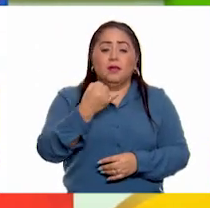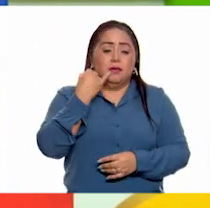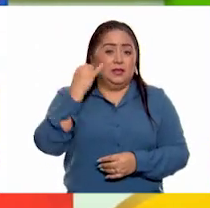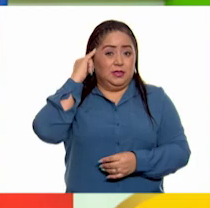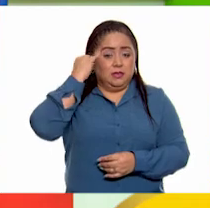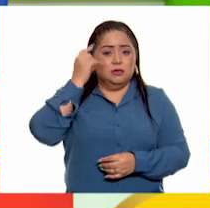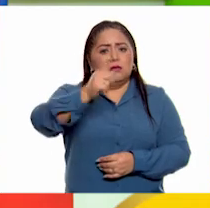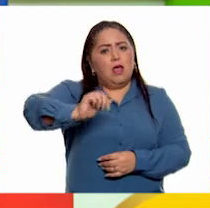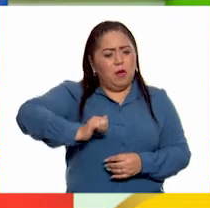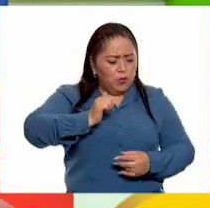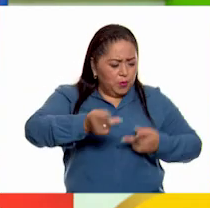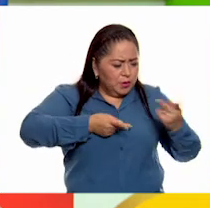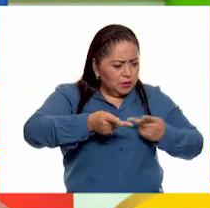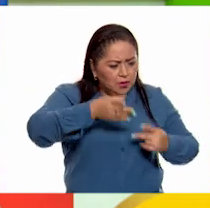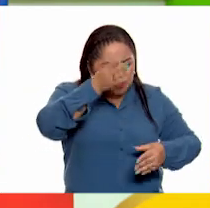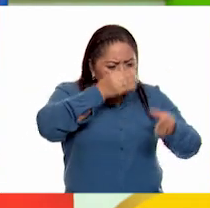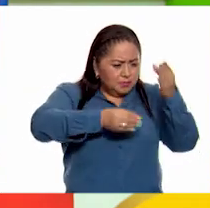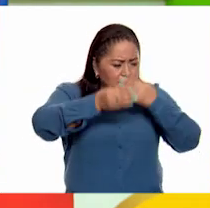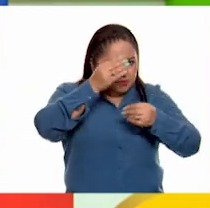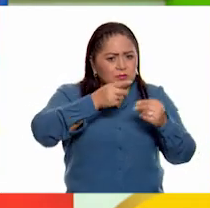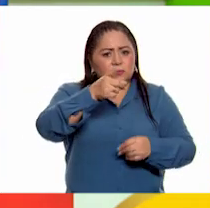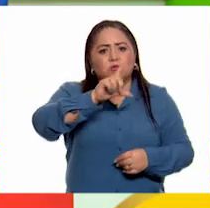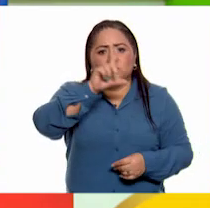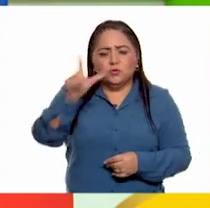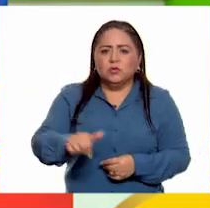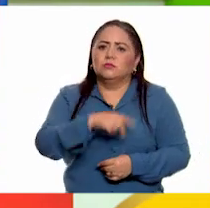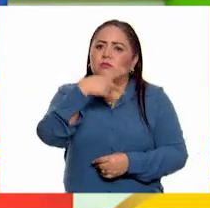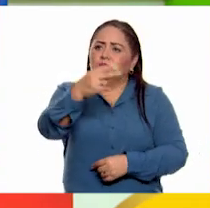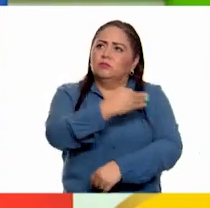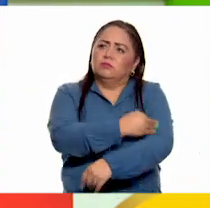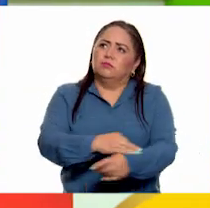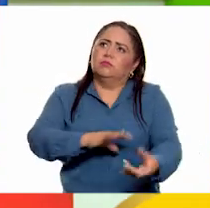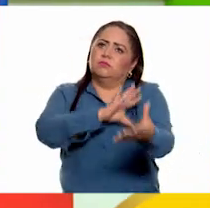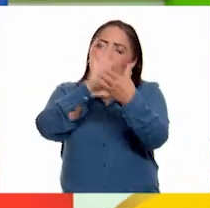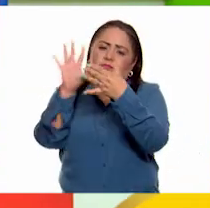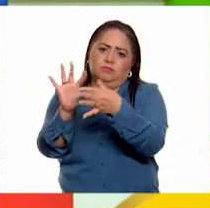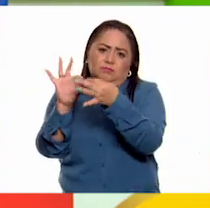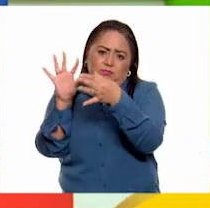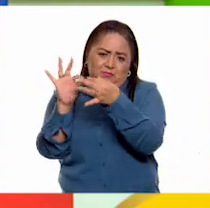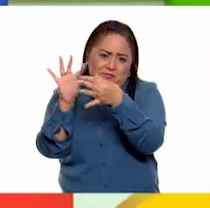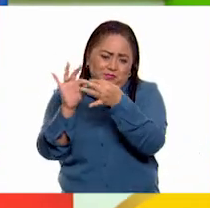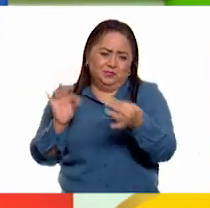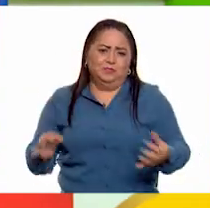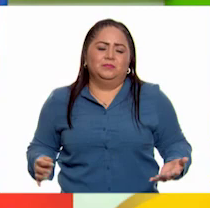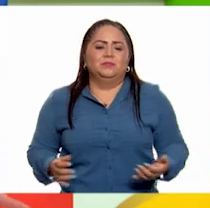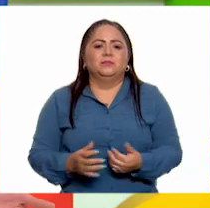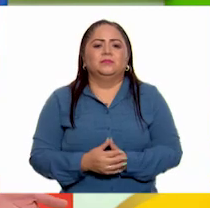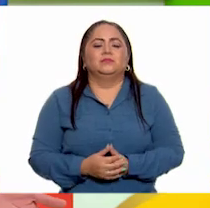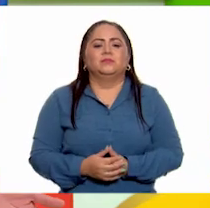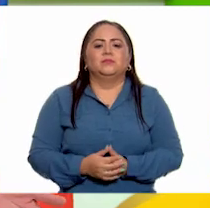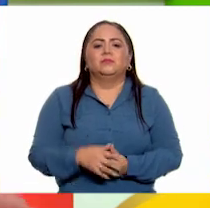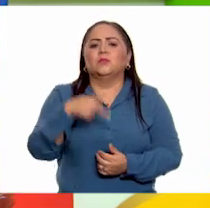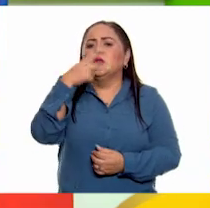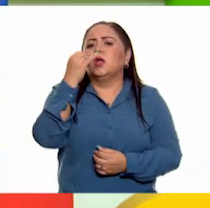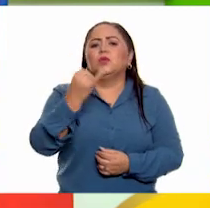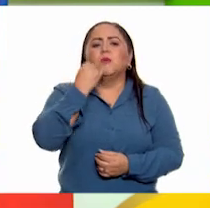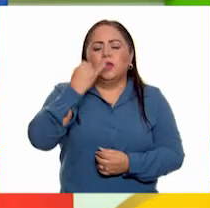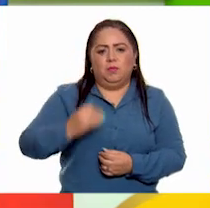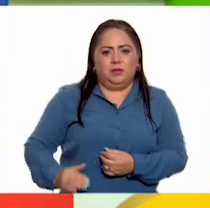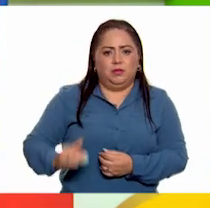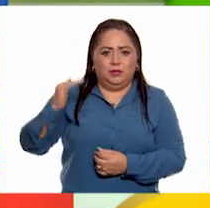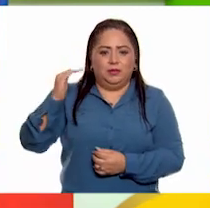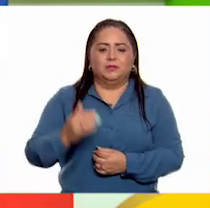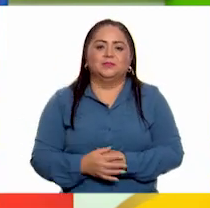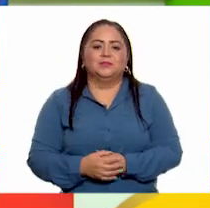fortuna de hablar una lengua indígena, oye, ¿por qué no aprovechas este momento que seguimos en casa para practicarla y platicas con tu familia en tu